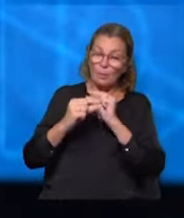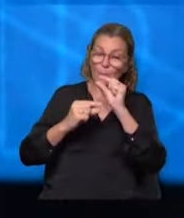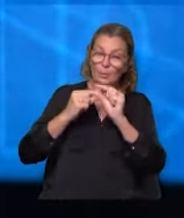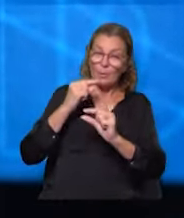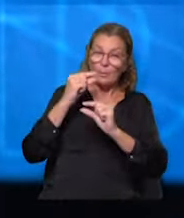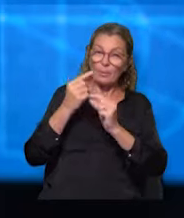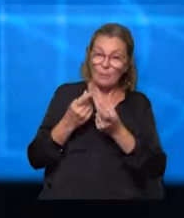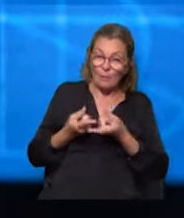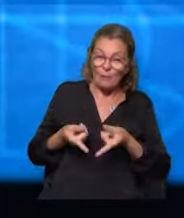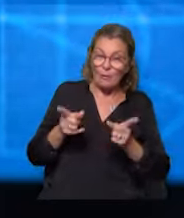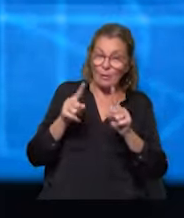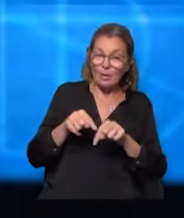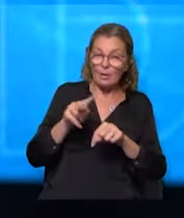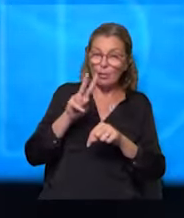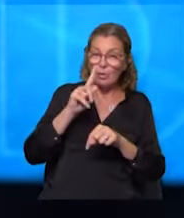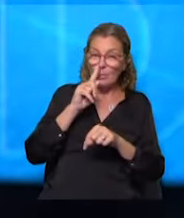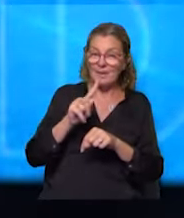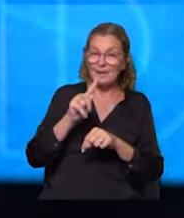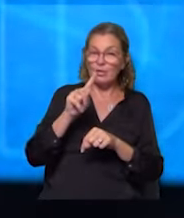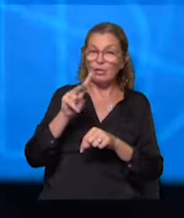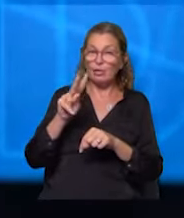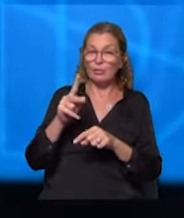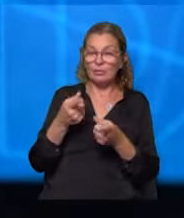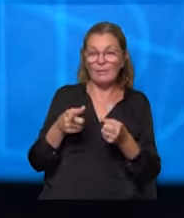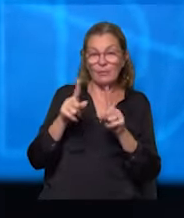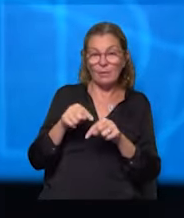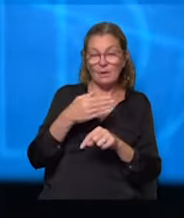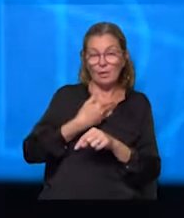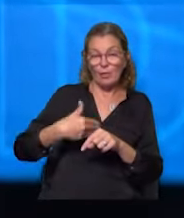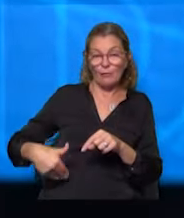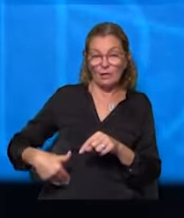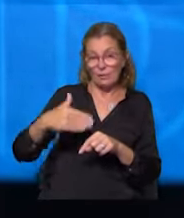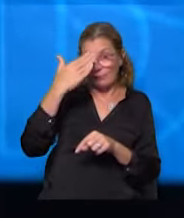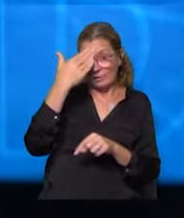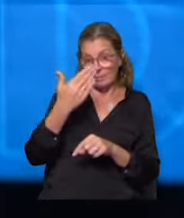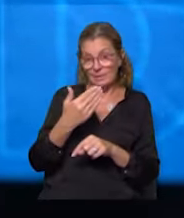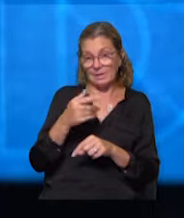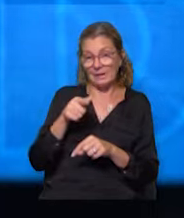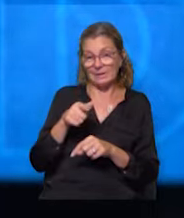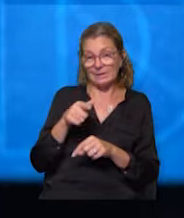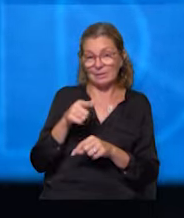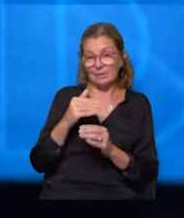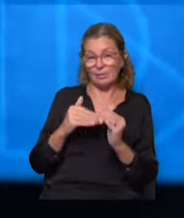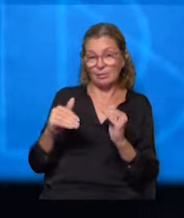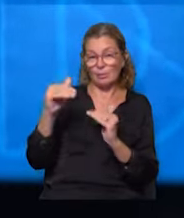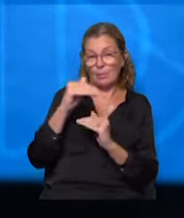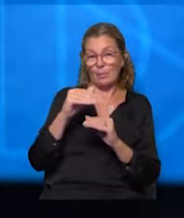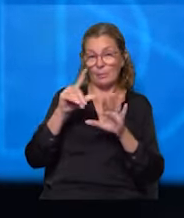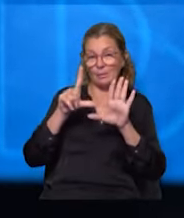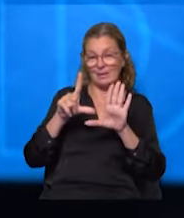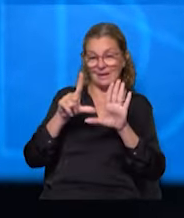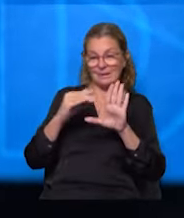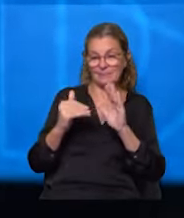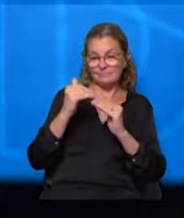se recupera en 2012 Sí en en los gobiernos frenteamplistas ahí ahí subimos siete